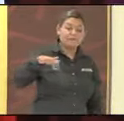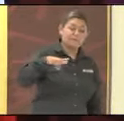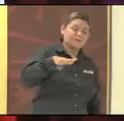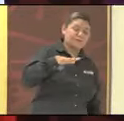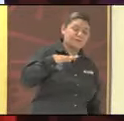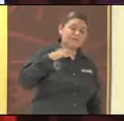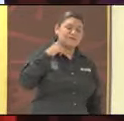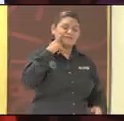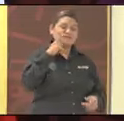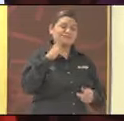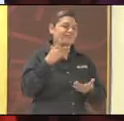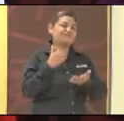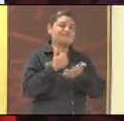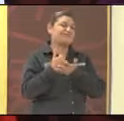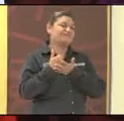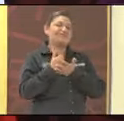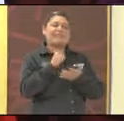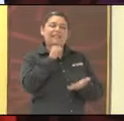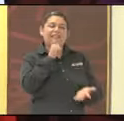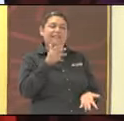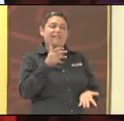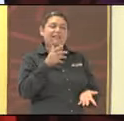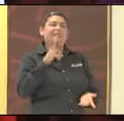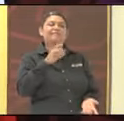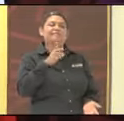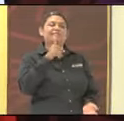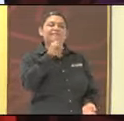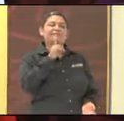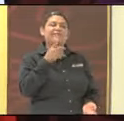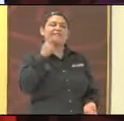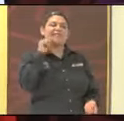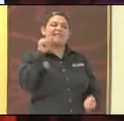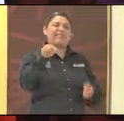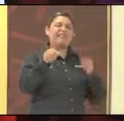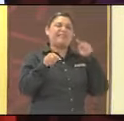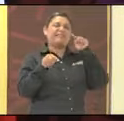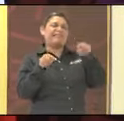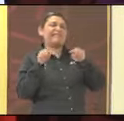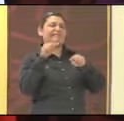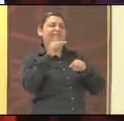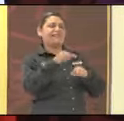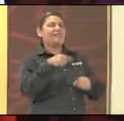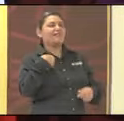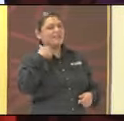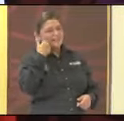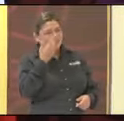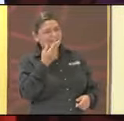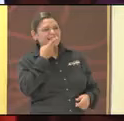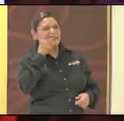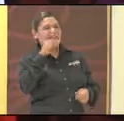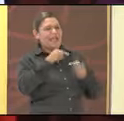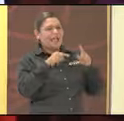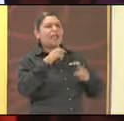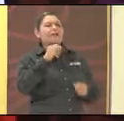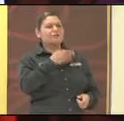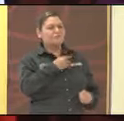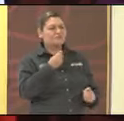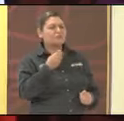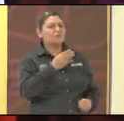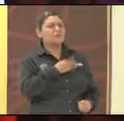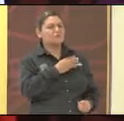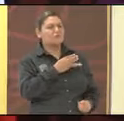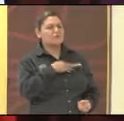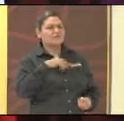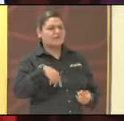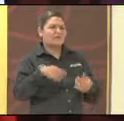nada, pero sí para estar criticando nada más. Yo quisiera que me criticaran las cosas positivas que hemos hecho en la administración, pero